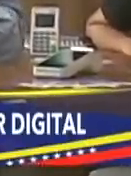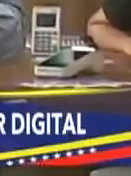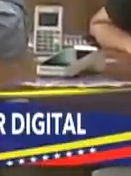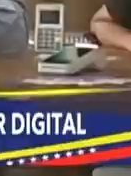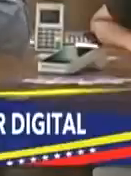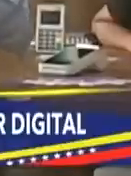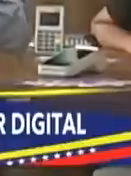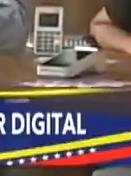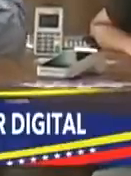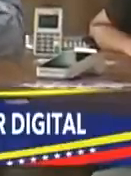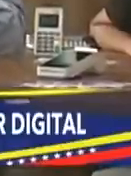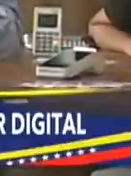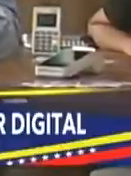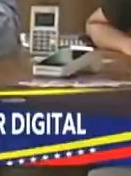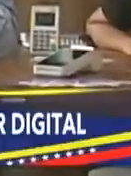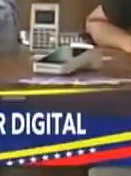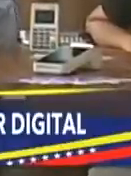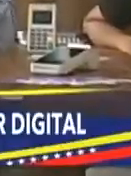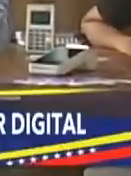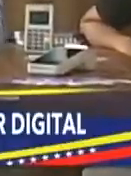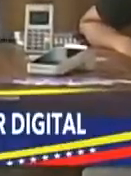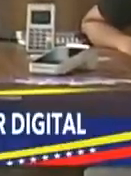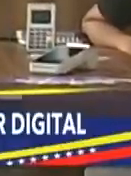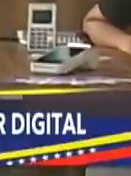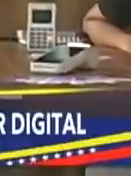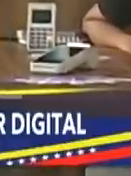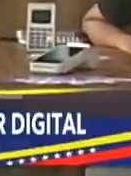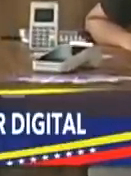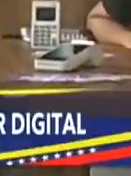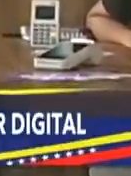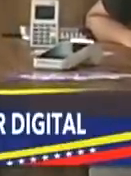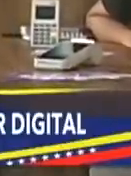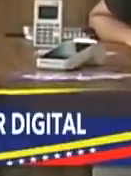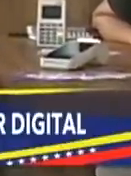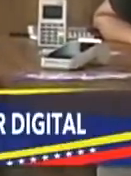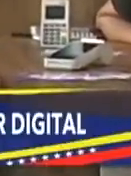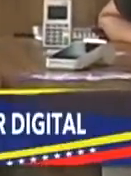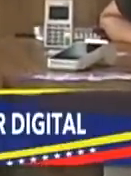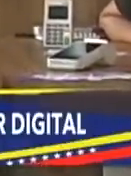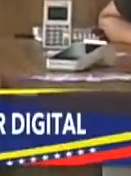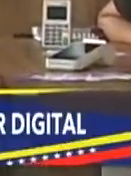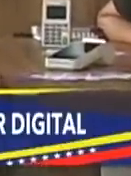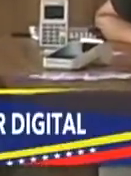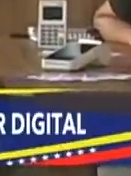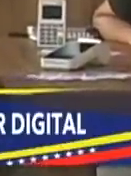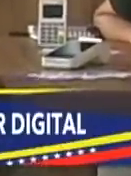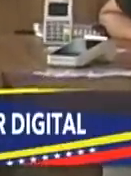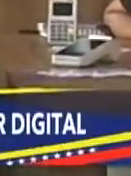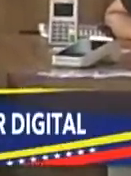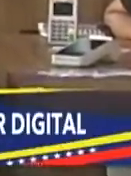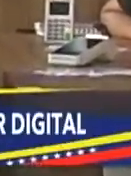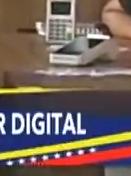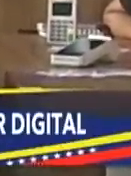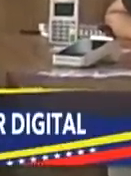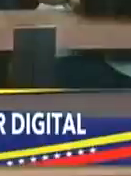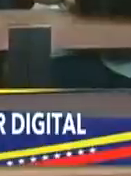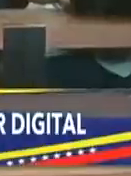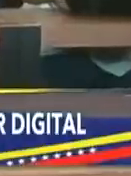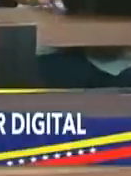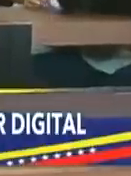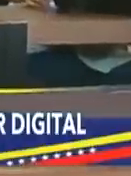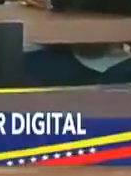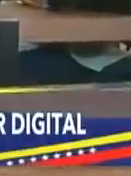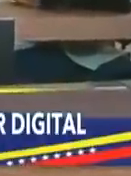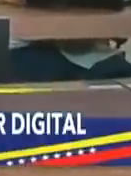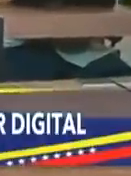enero. Y bueno, muy agradecido, ¿verdad?, con la persona del Banco Venezuela que me dieron ese crédito y salió muy rápido.